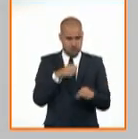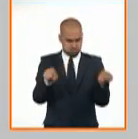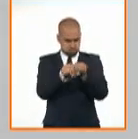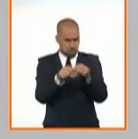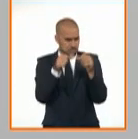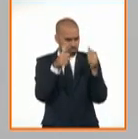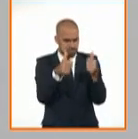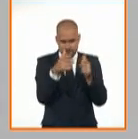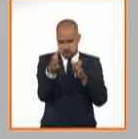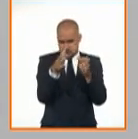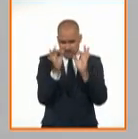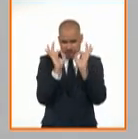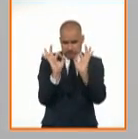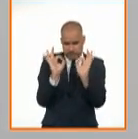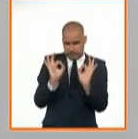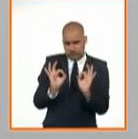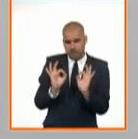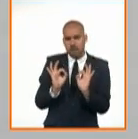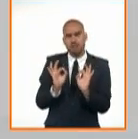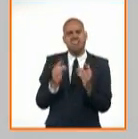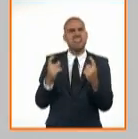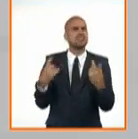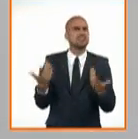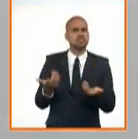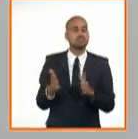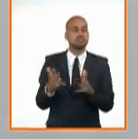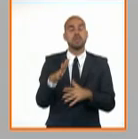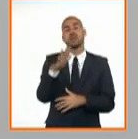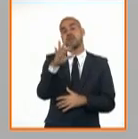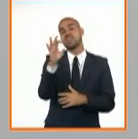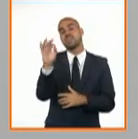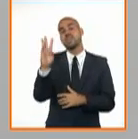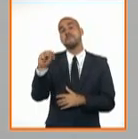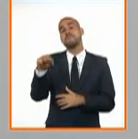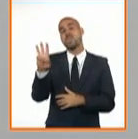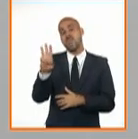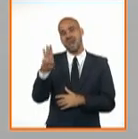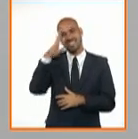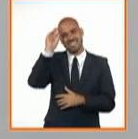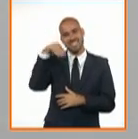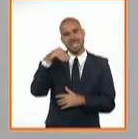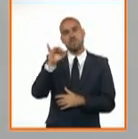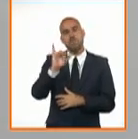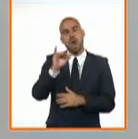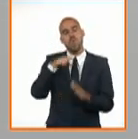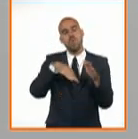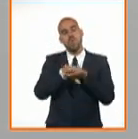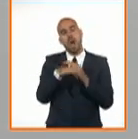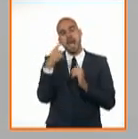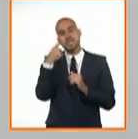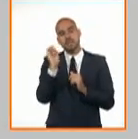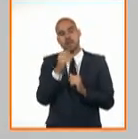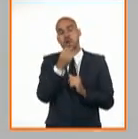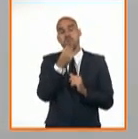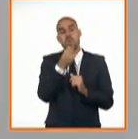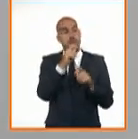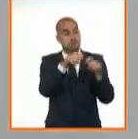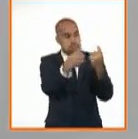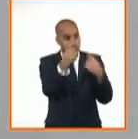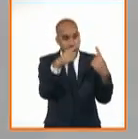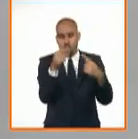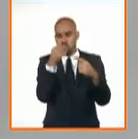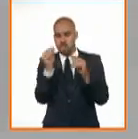estable y seguras le quiere por lo menos de 500 megawats recetas que estén de reserva en el sistema para poder suplir cualquier interrupción